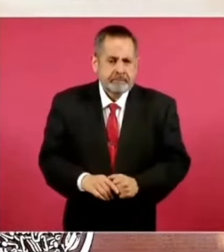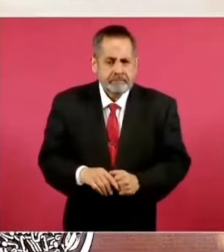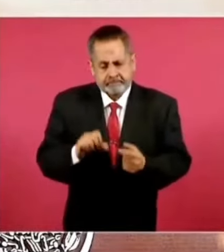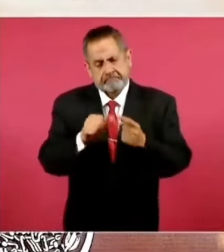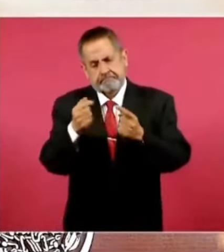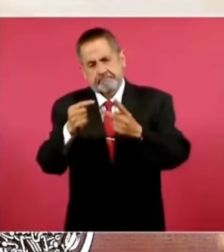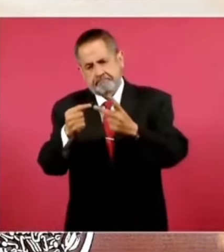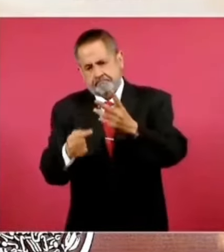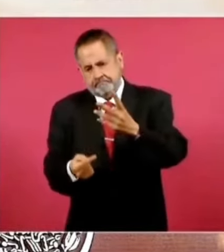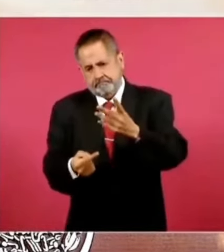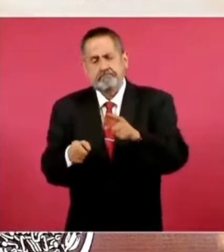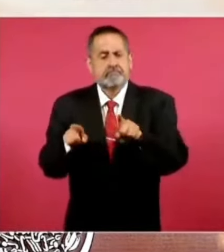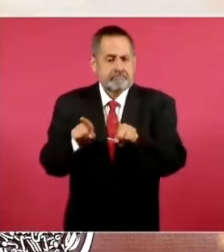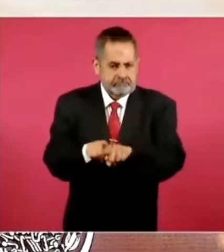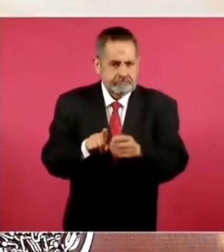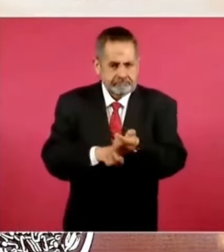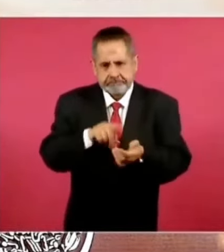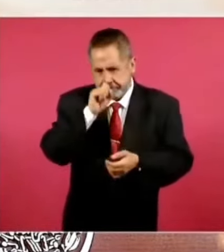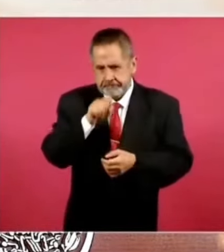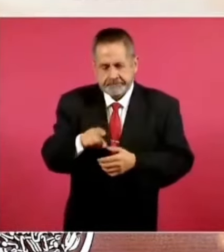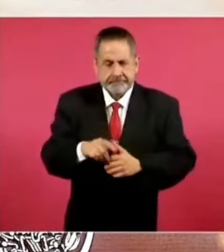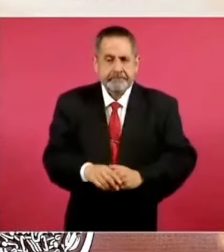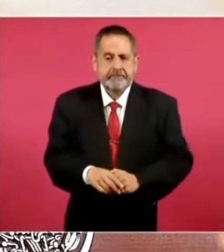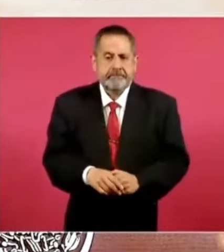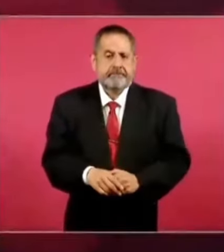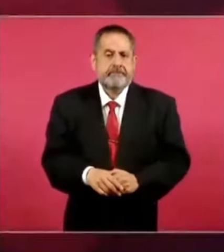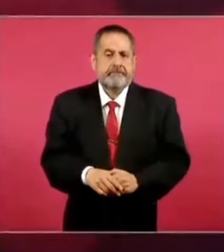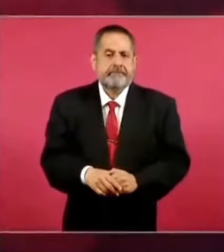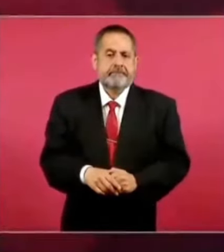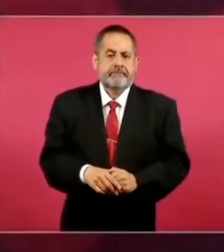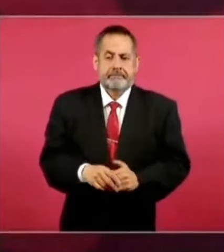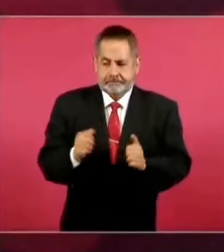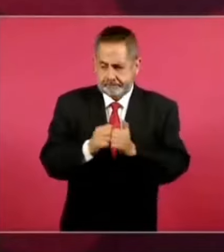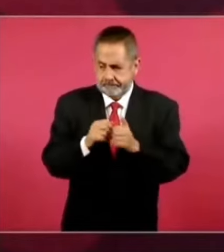otros asuntos relacionados con